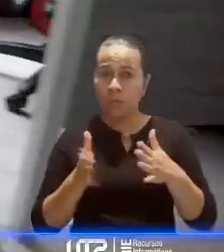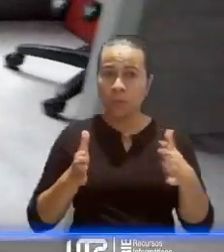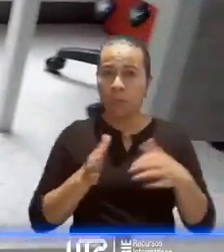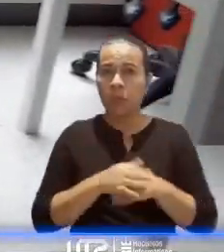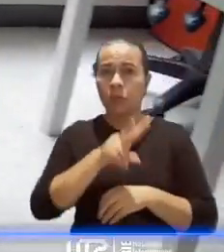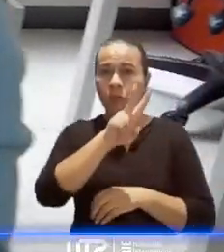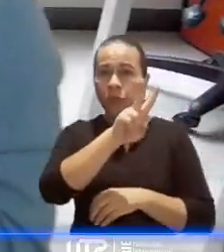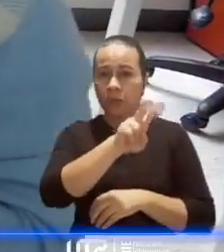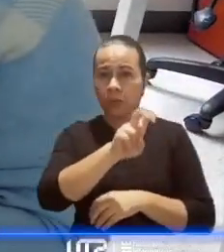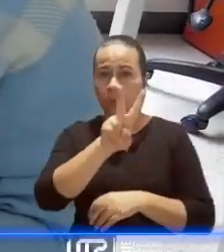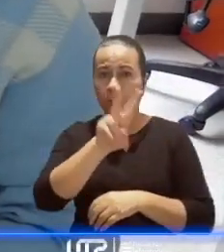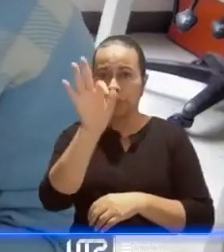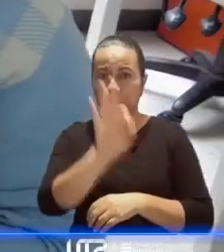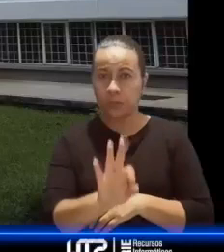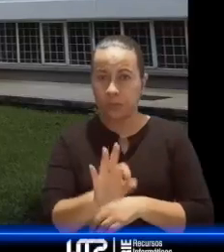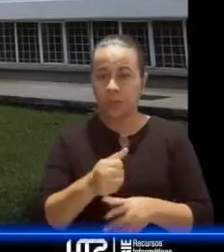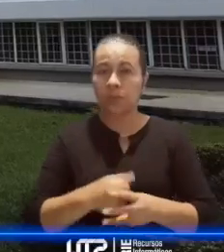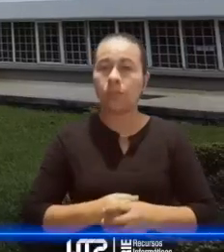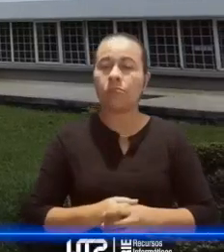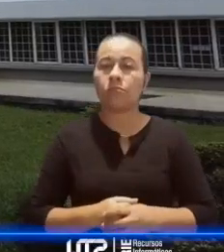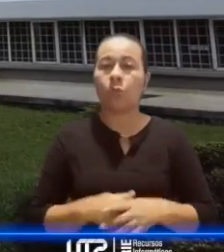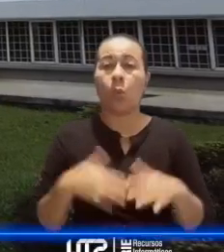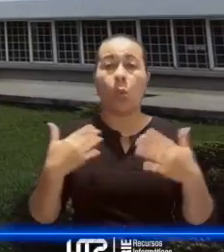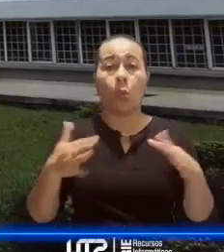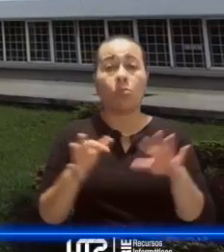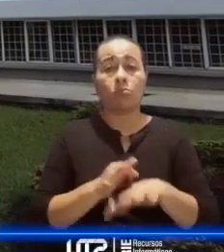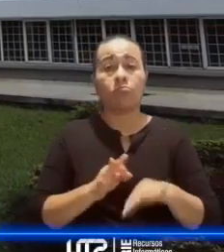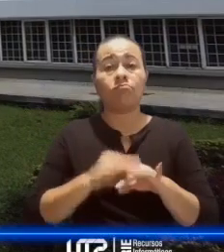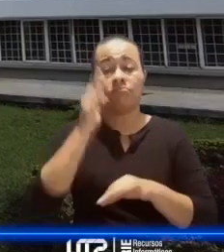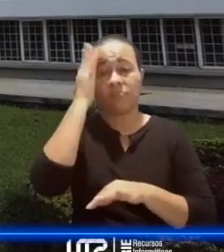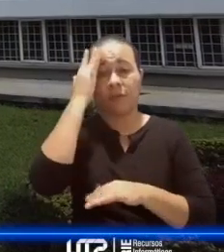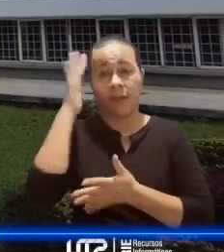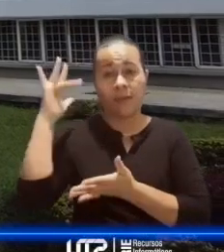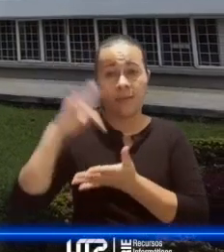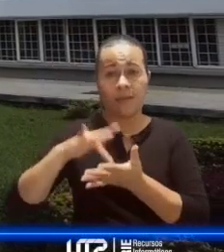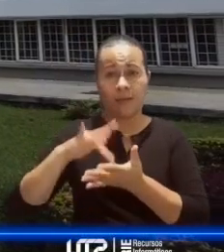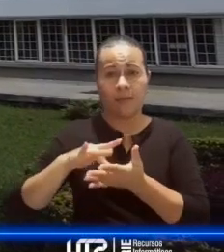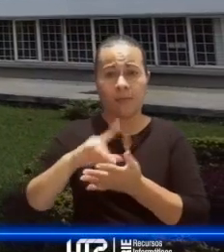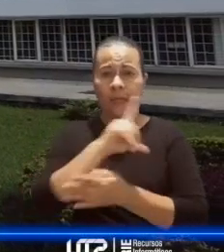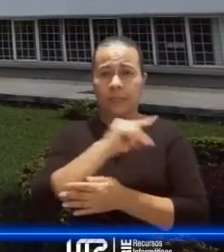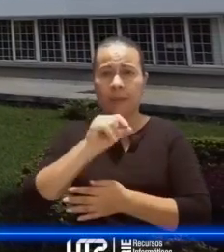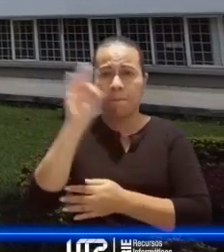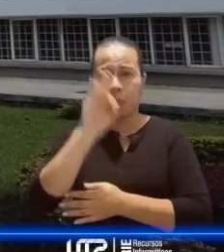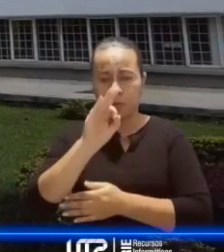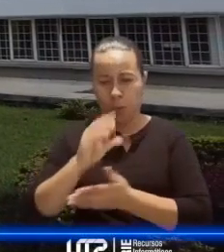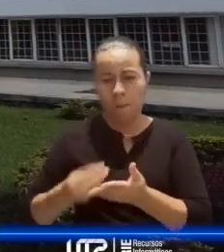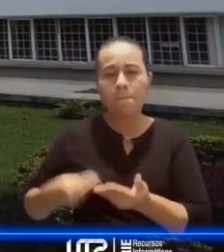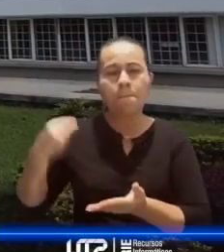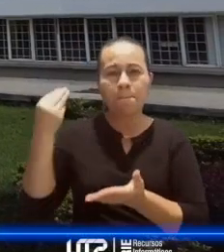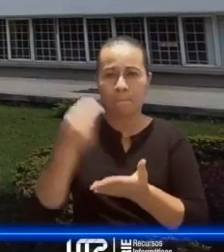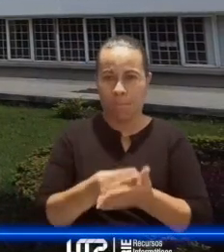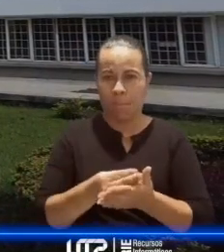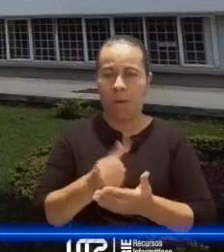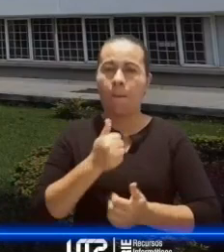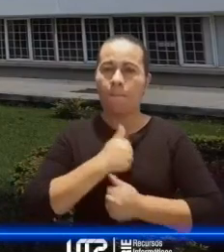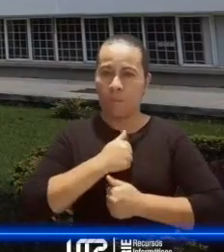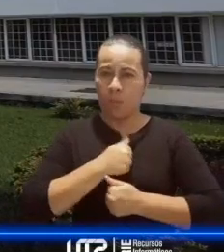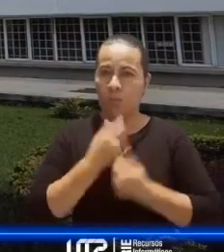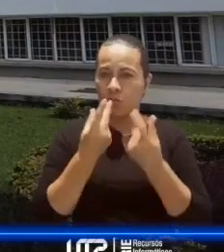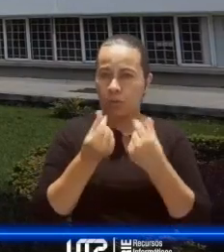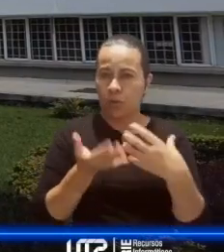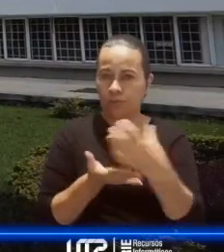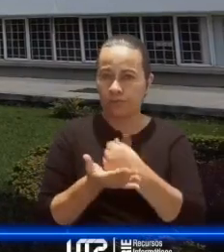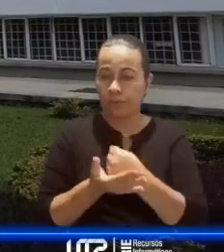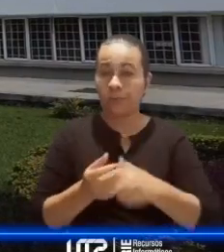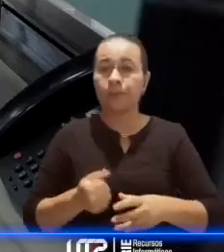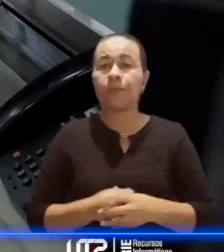recursos propios está por el orden del 72%. Y es de resaltar que el servicio de la deuda es financiado en un 100% con